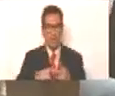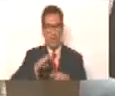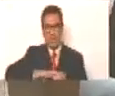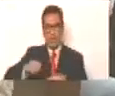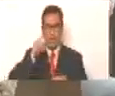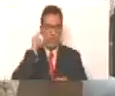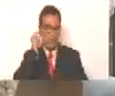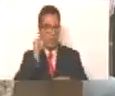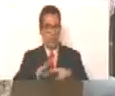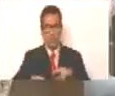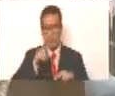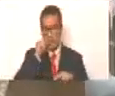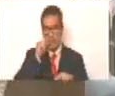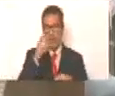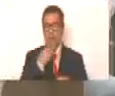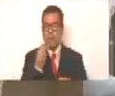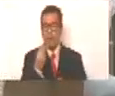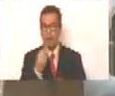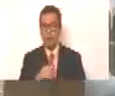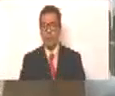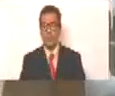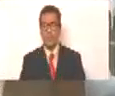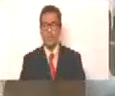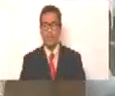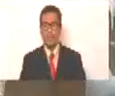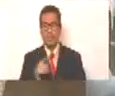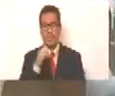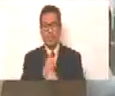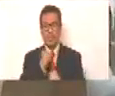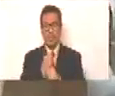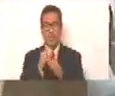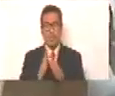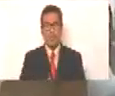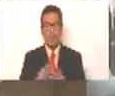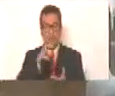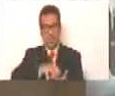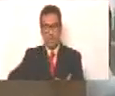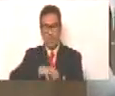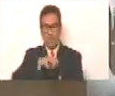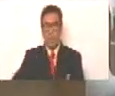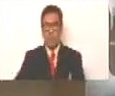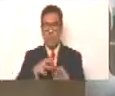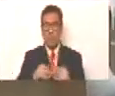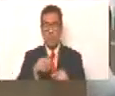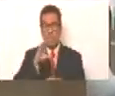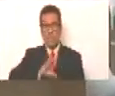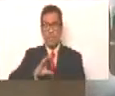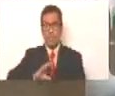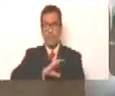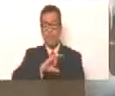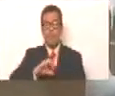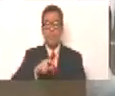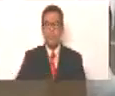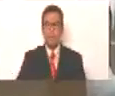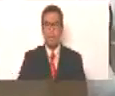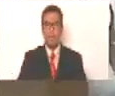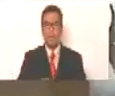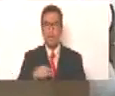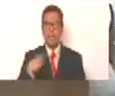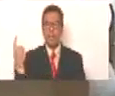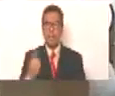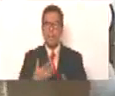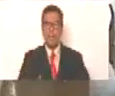los jóvenes, a los trabajadores del campo y de la ciudad, inclusive aquellos que entregaron su vida al